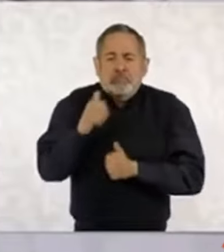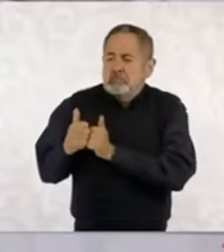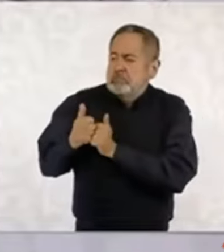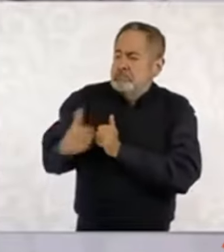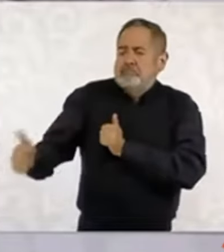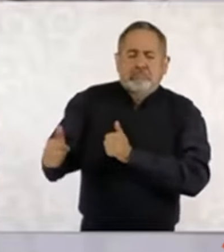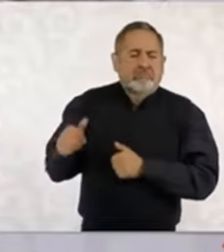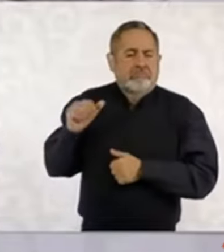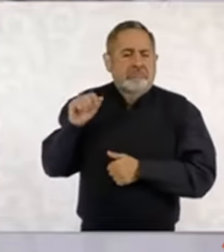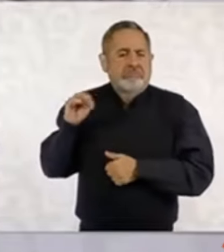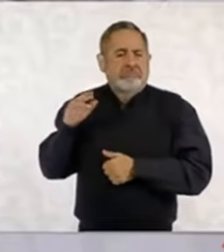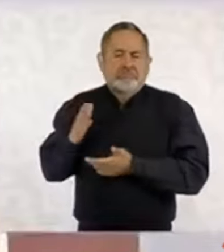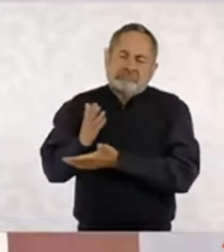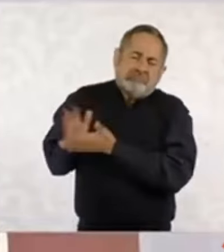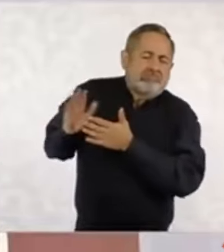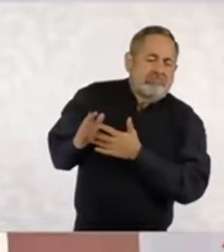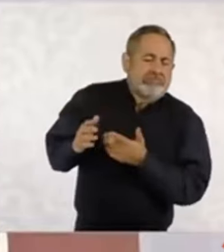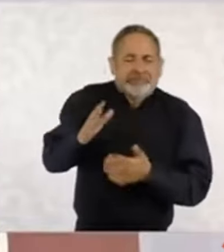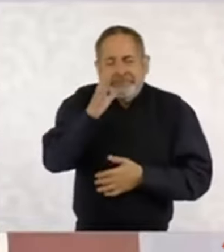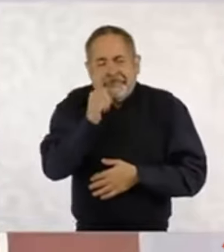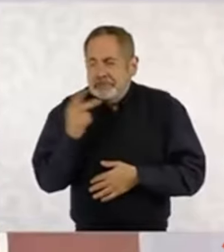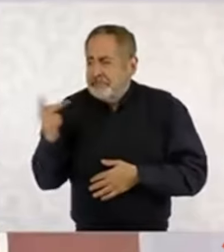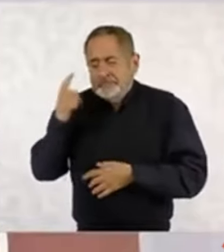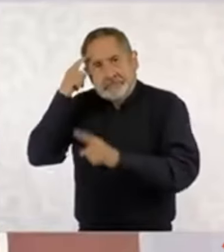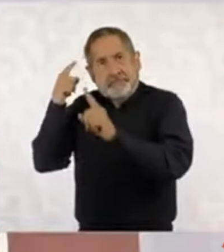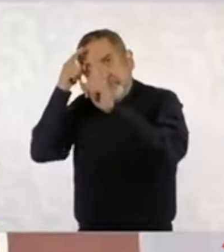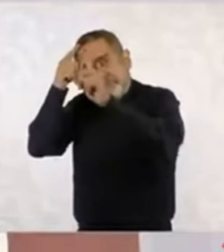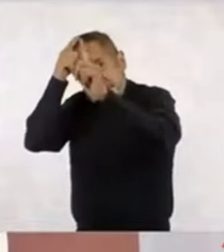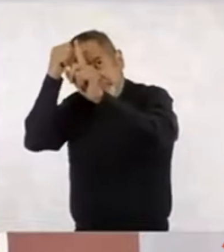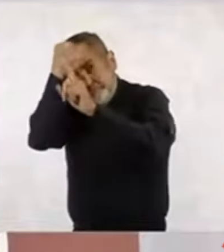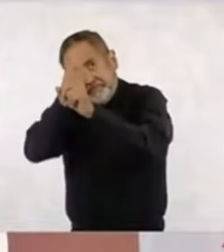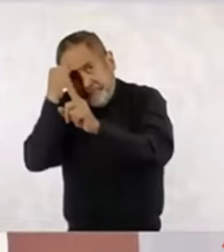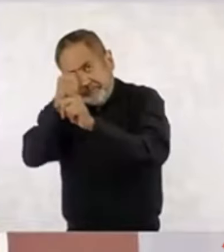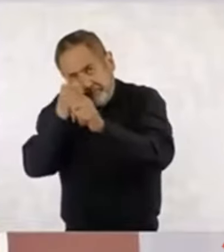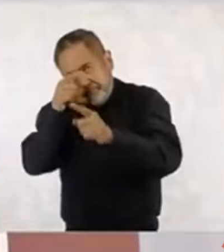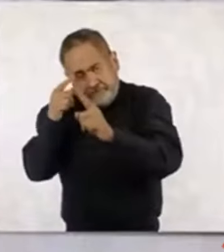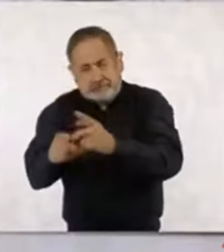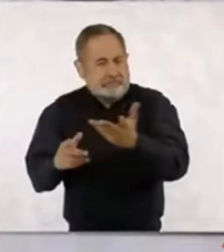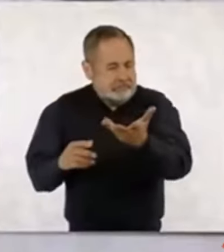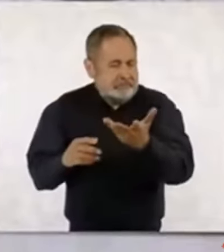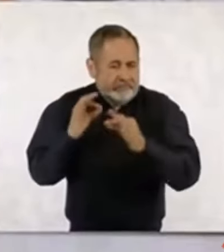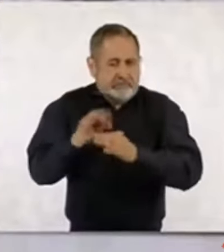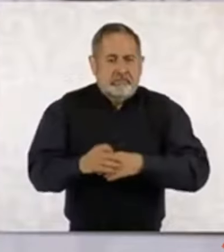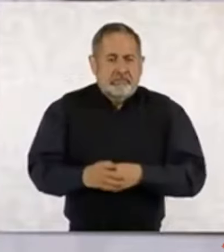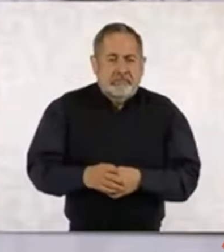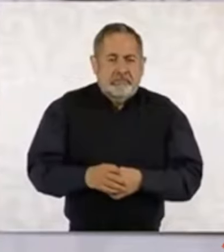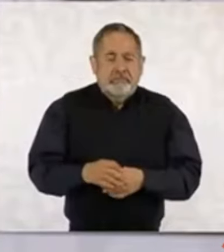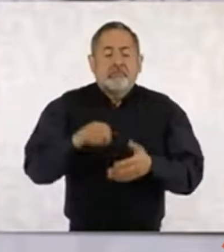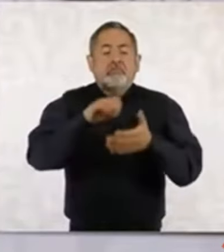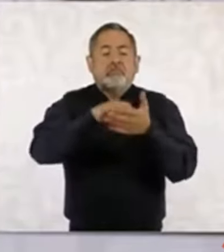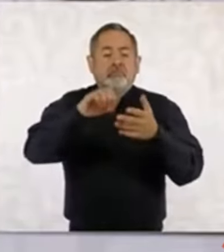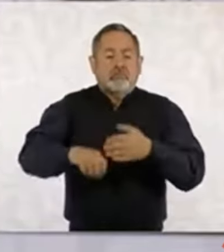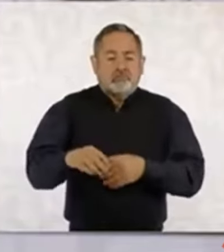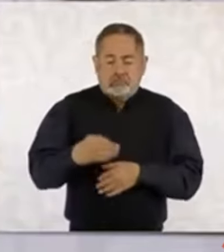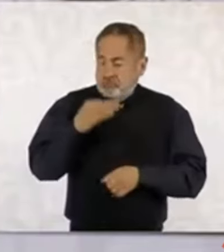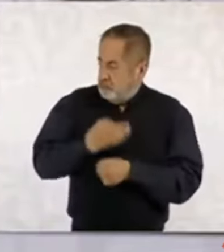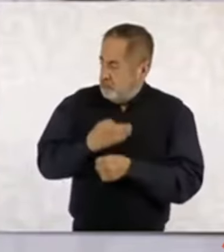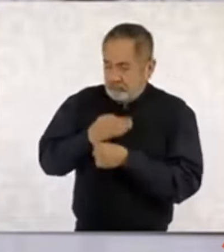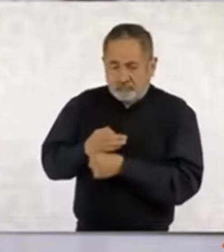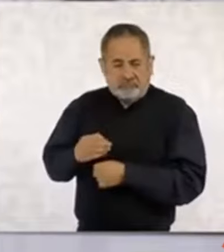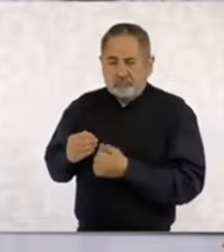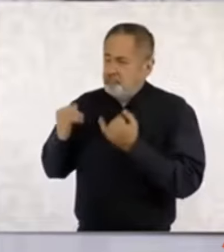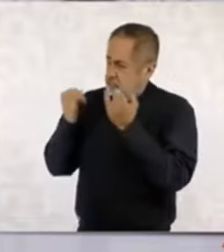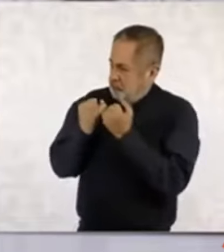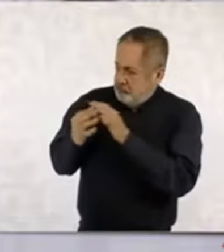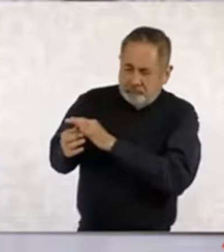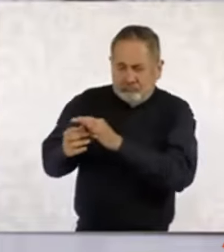luchamos, esos no cambian. Entonces, claro, ahora que dijimos no nos vamos a diferenciar y que hemos mantenido, que